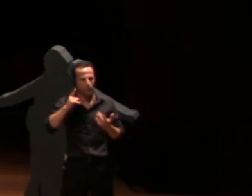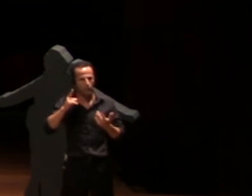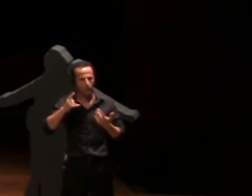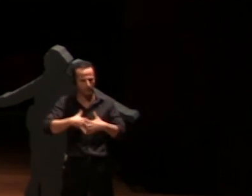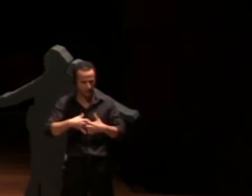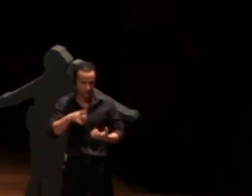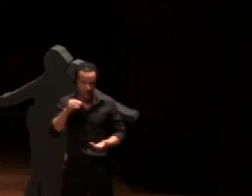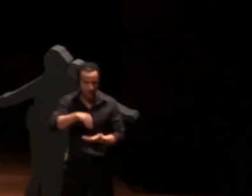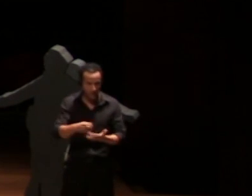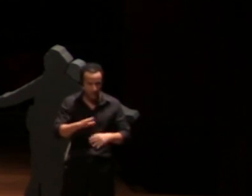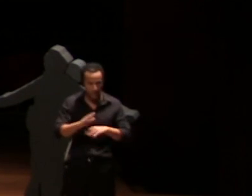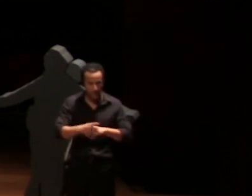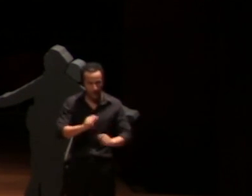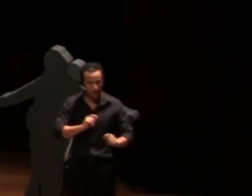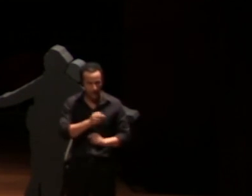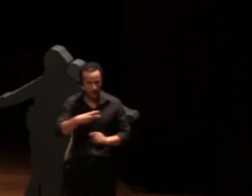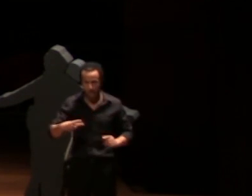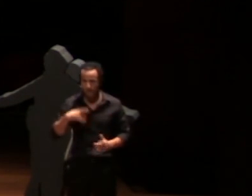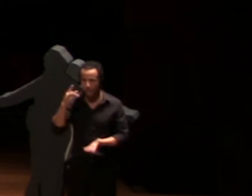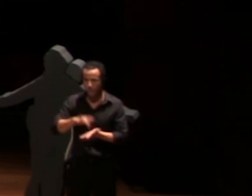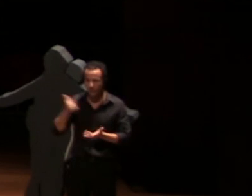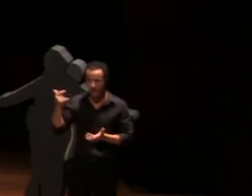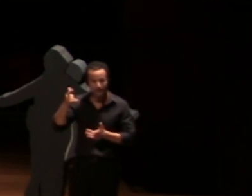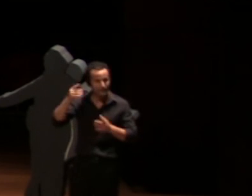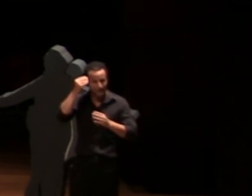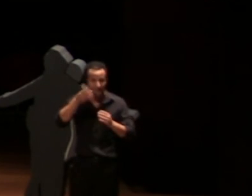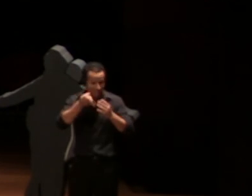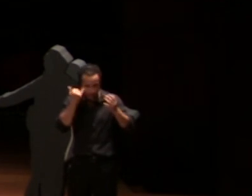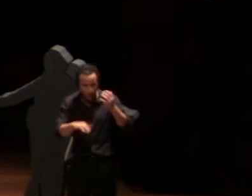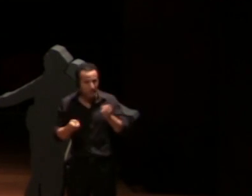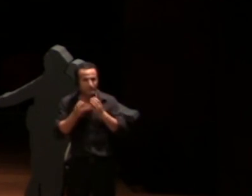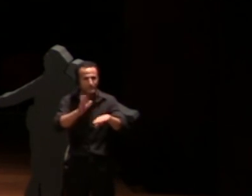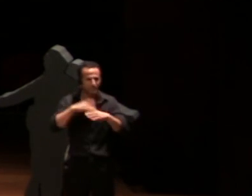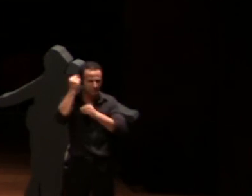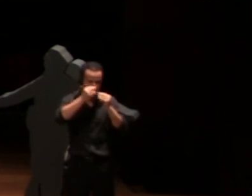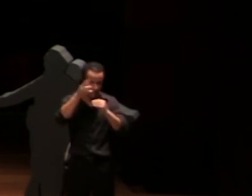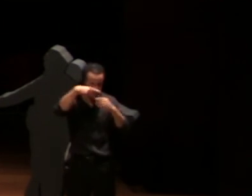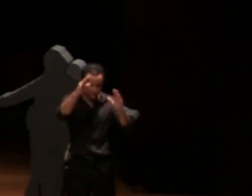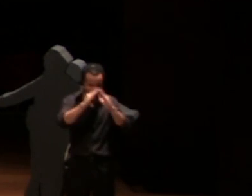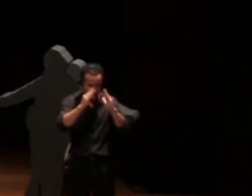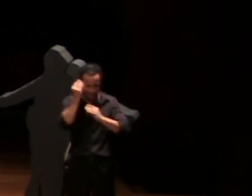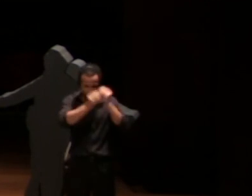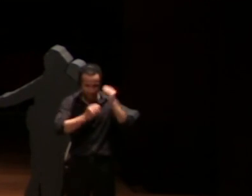respuestas, ¿no? Por último, el mensaje para casa sería incorporar a la práctica clínica en fisioterapia solo